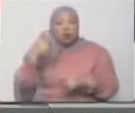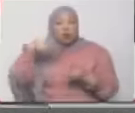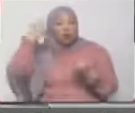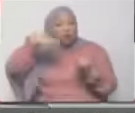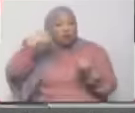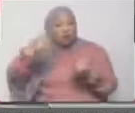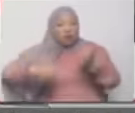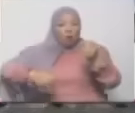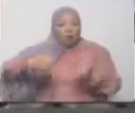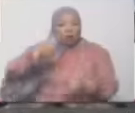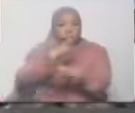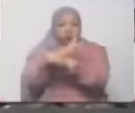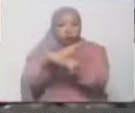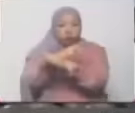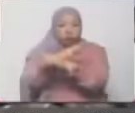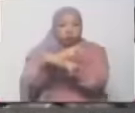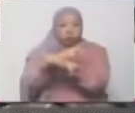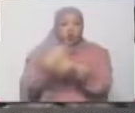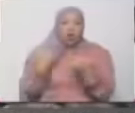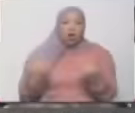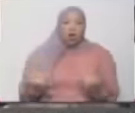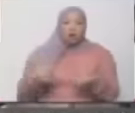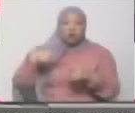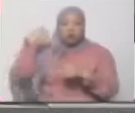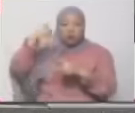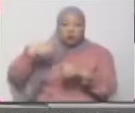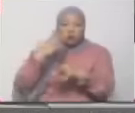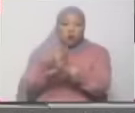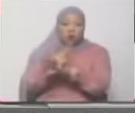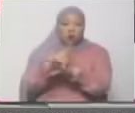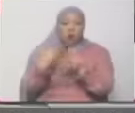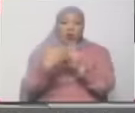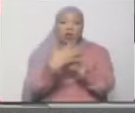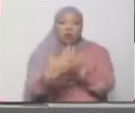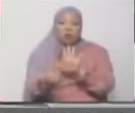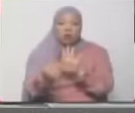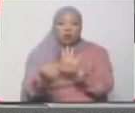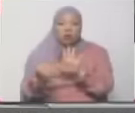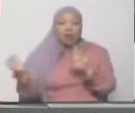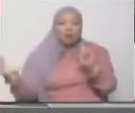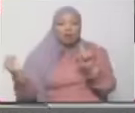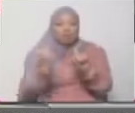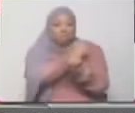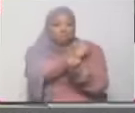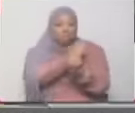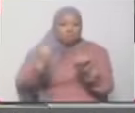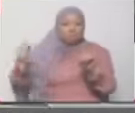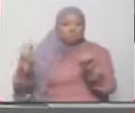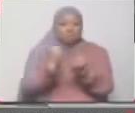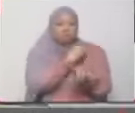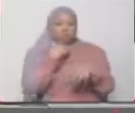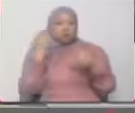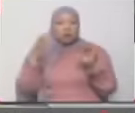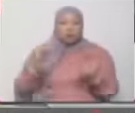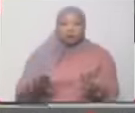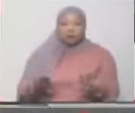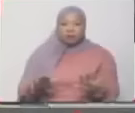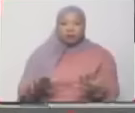videojuegos. Ahora en los videojuegos le meten el modelo de violencia para matar,